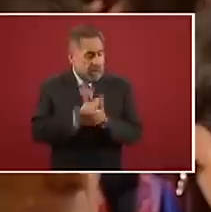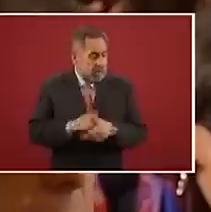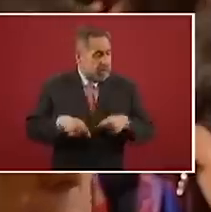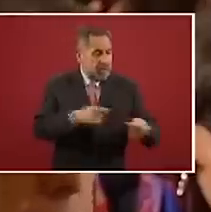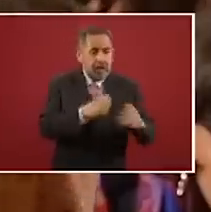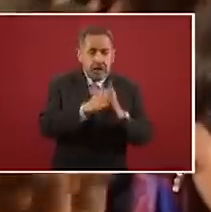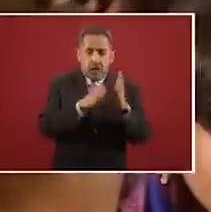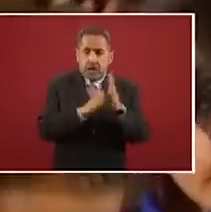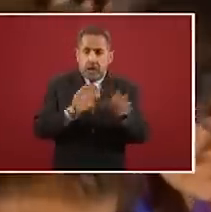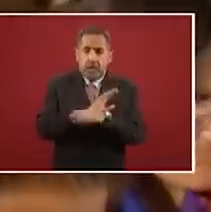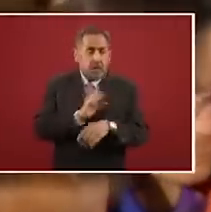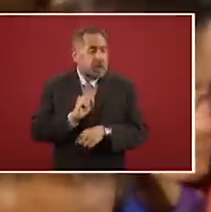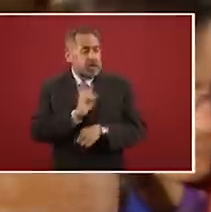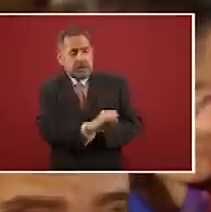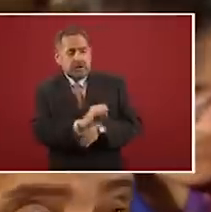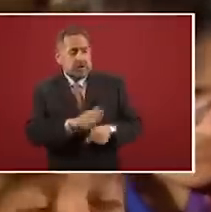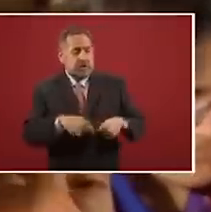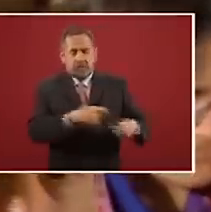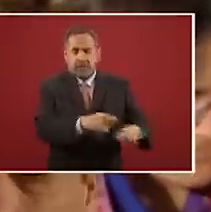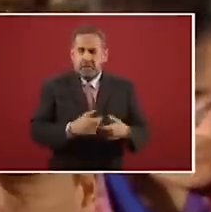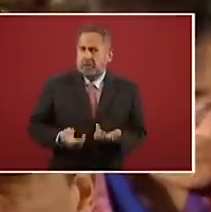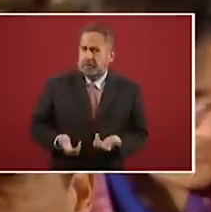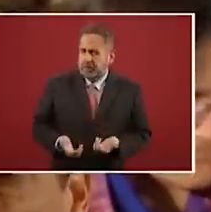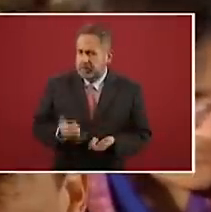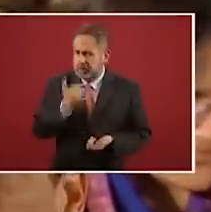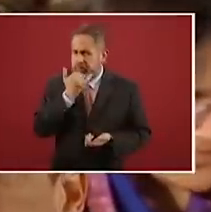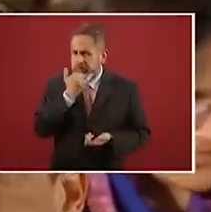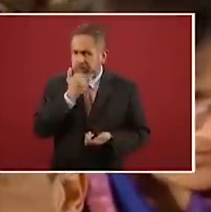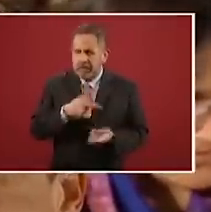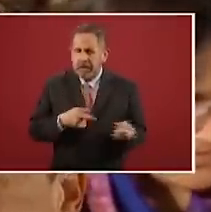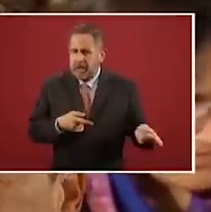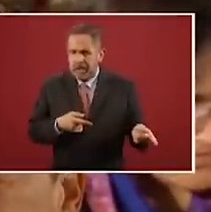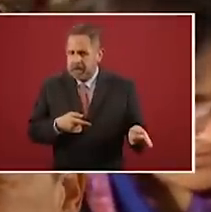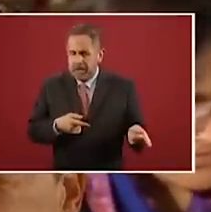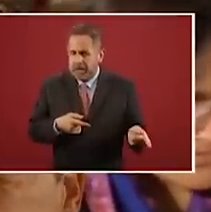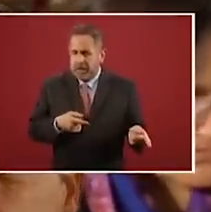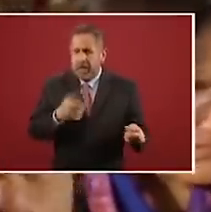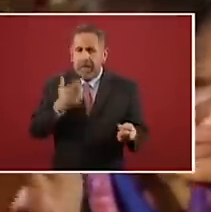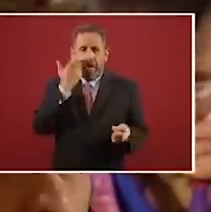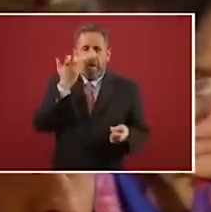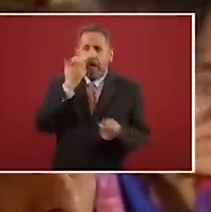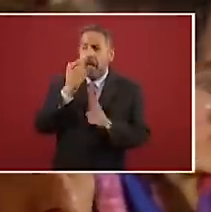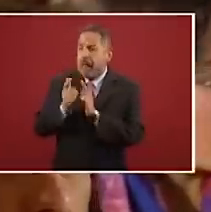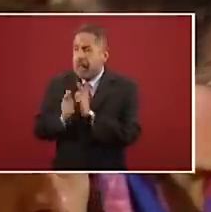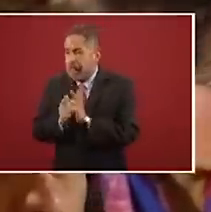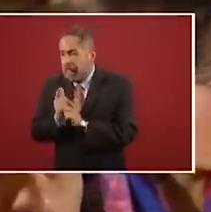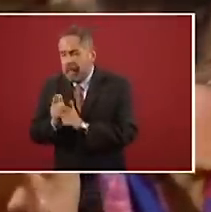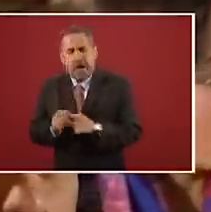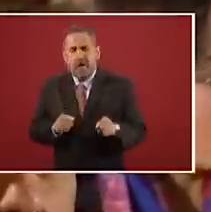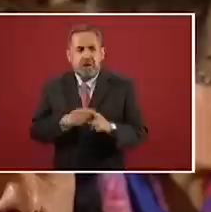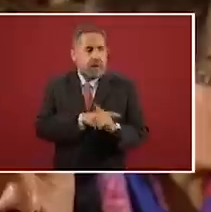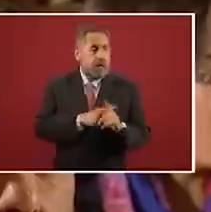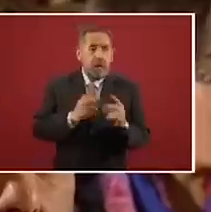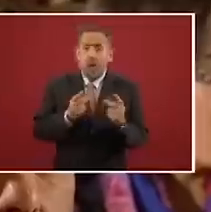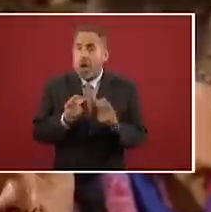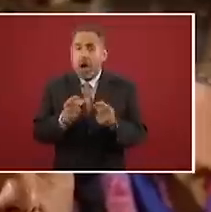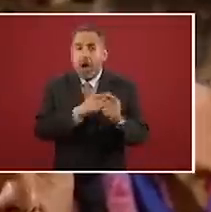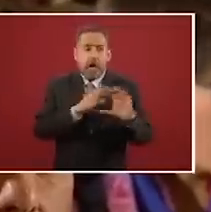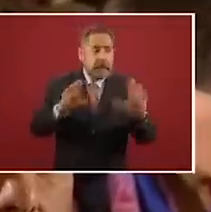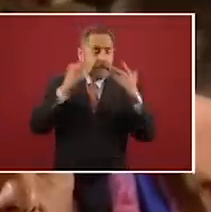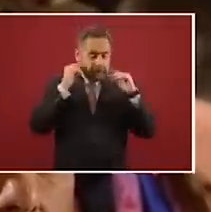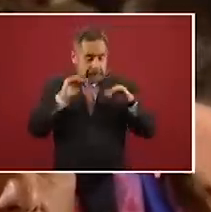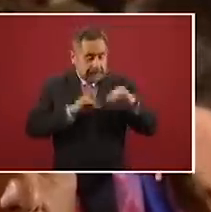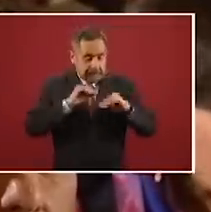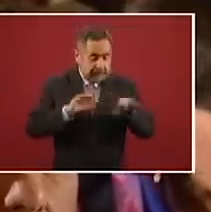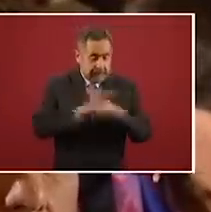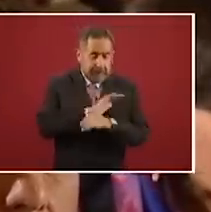estatutos sindicales. Aquí no hubo elefante reumático, al contrario, un veloz correcaminos. Ahora